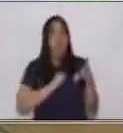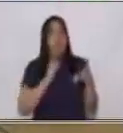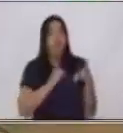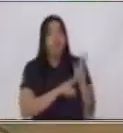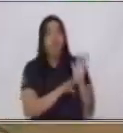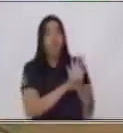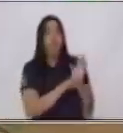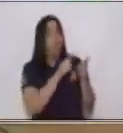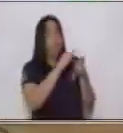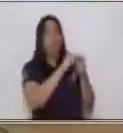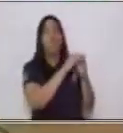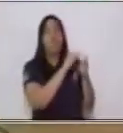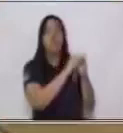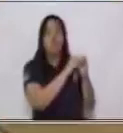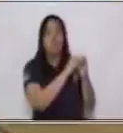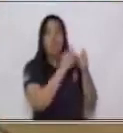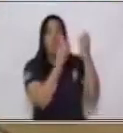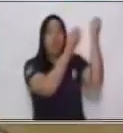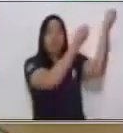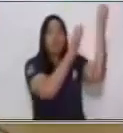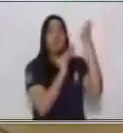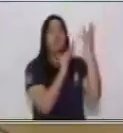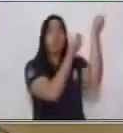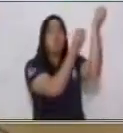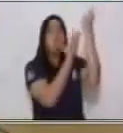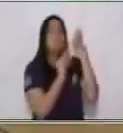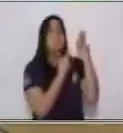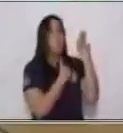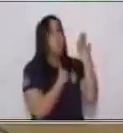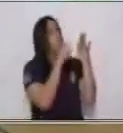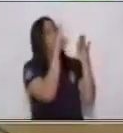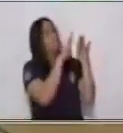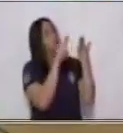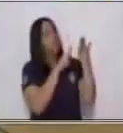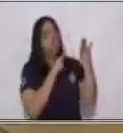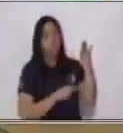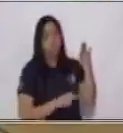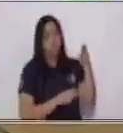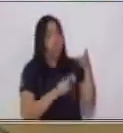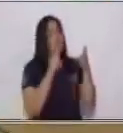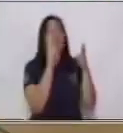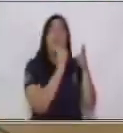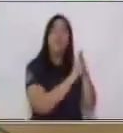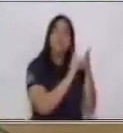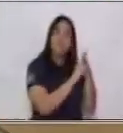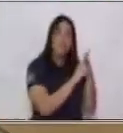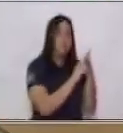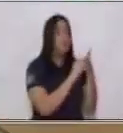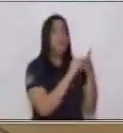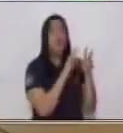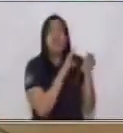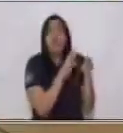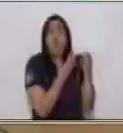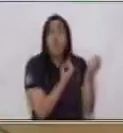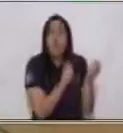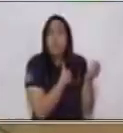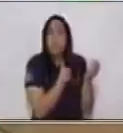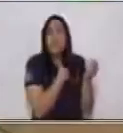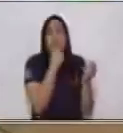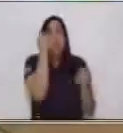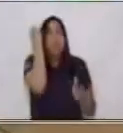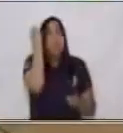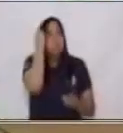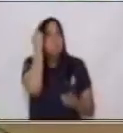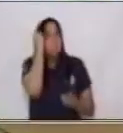es a partir de la información que nos están dando en el texto y otro es a partir de cómo nosotros o quien está emitiendo